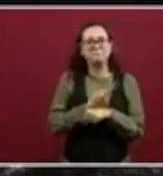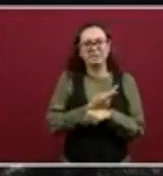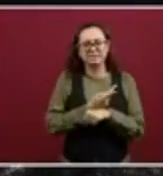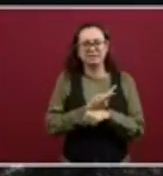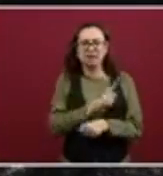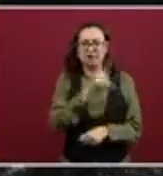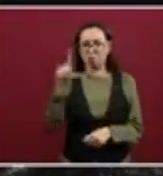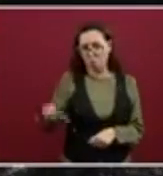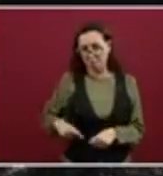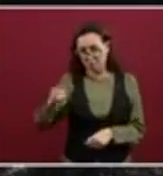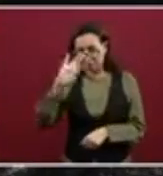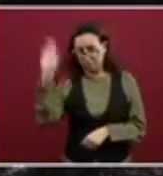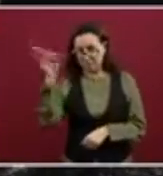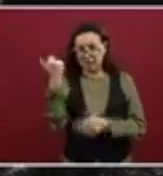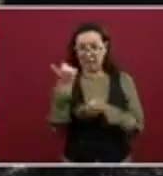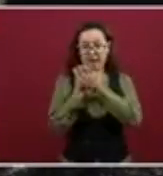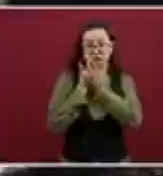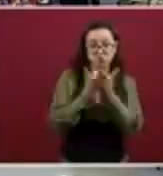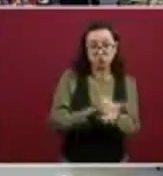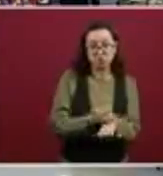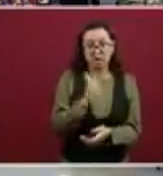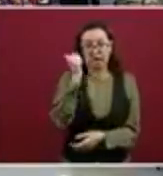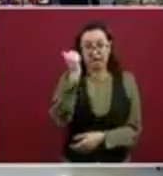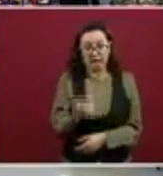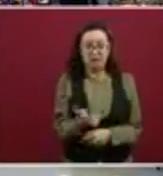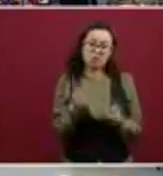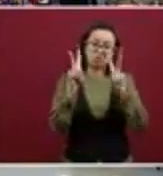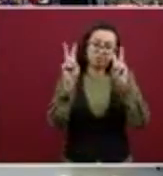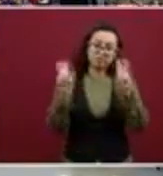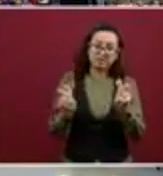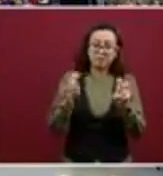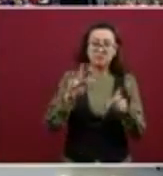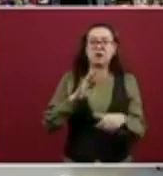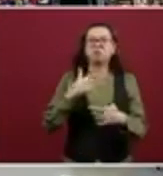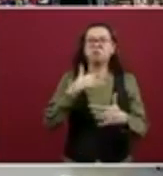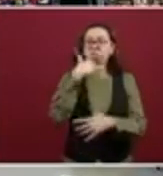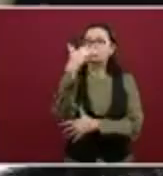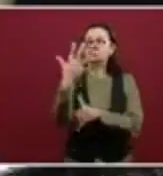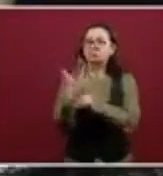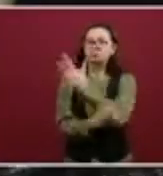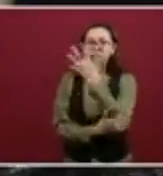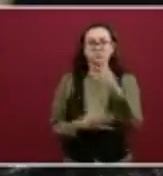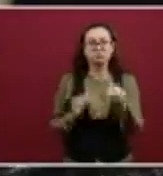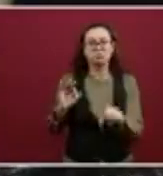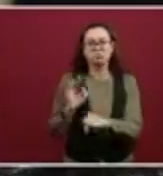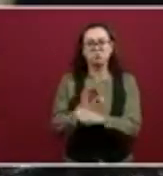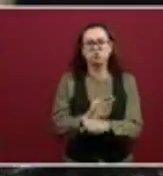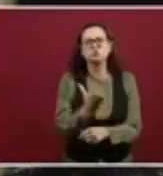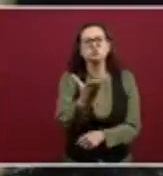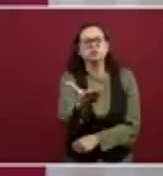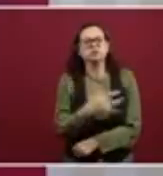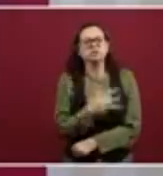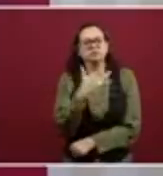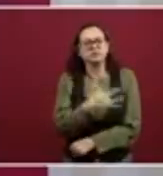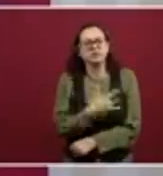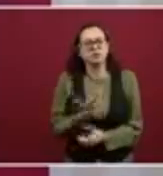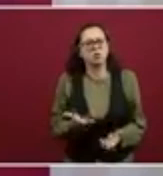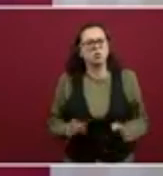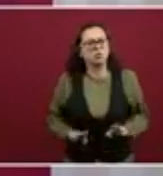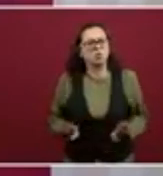gobierno federal va a reforzar medidas en el tema de la protección ambiental. ¿Cuál es su postura? Lo estamos